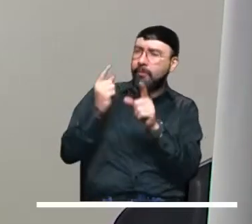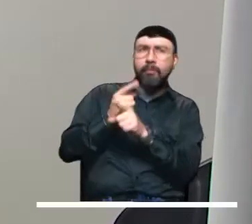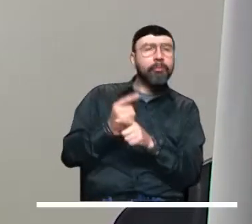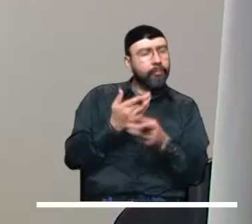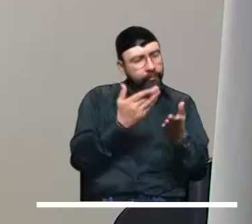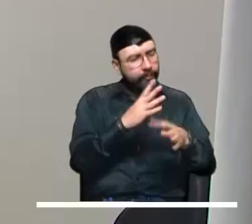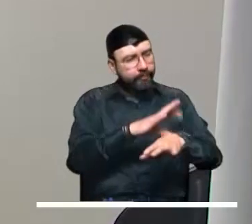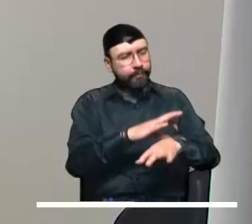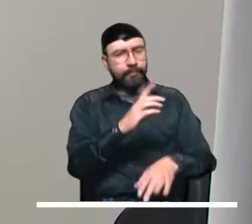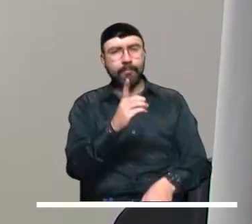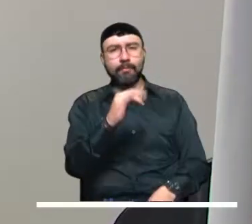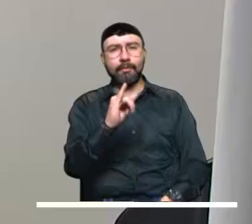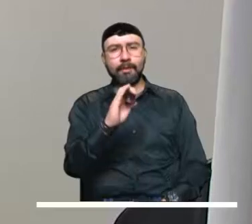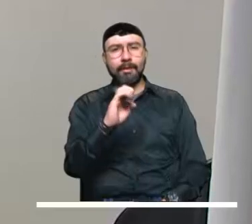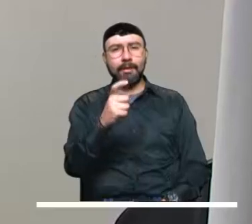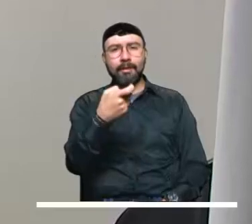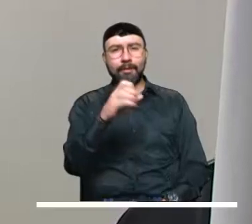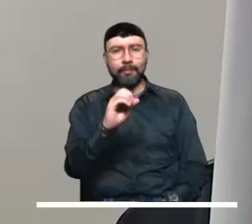Diego.